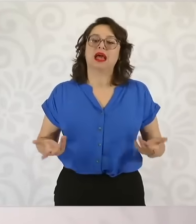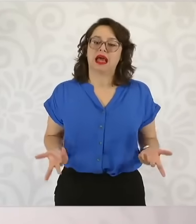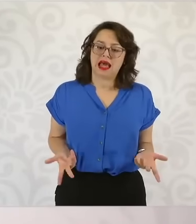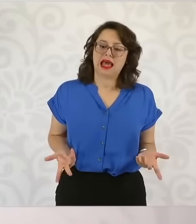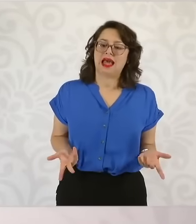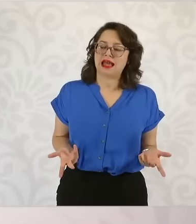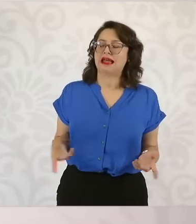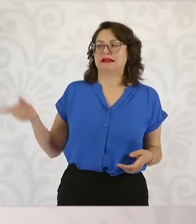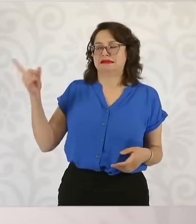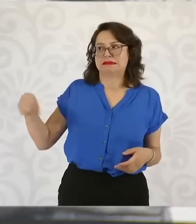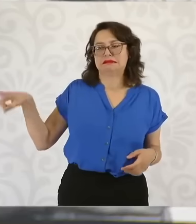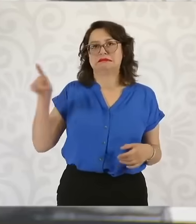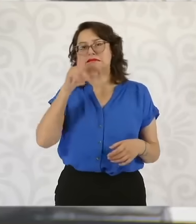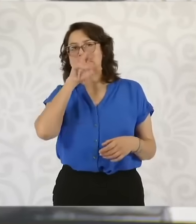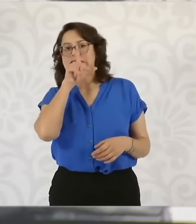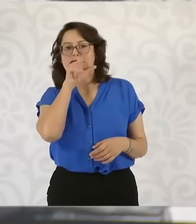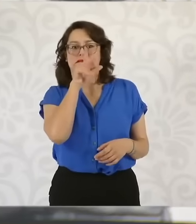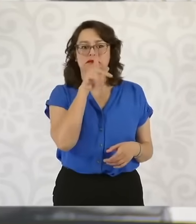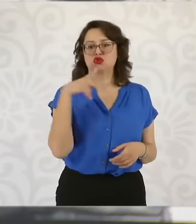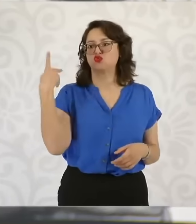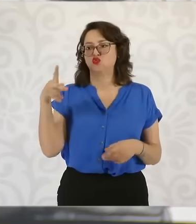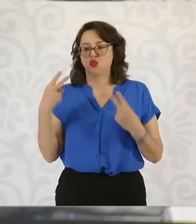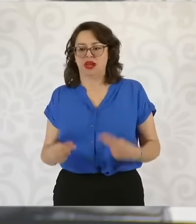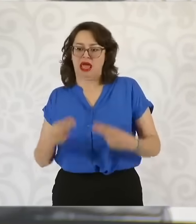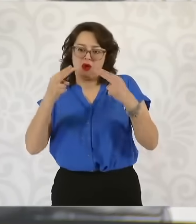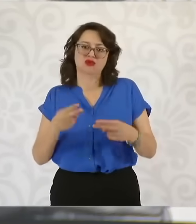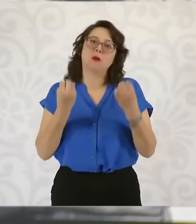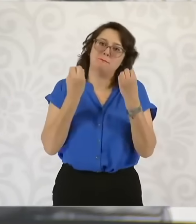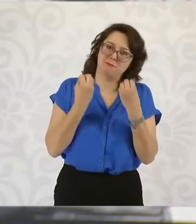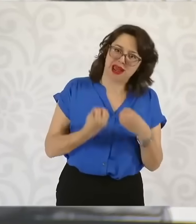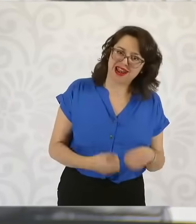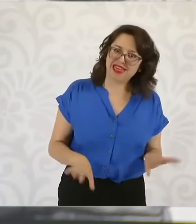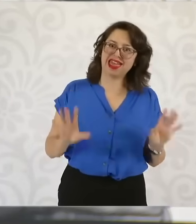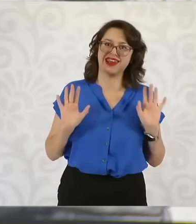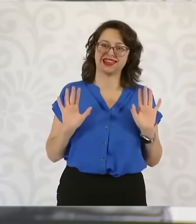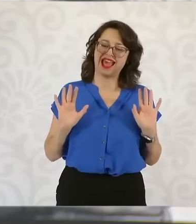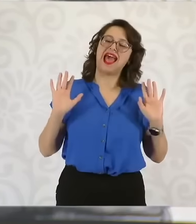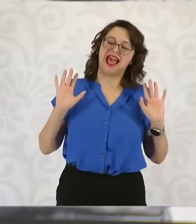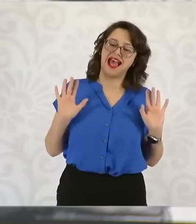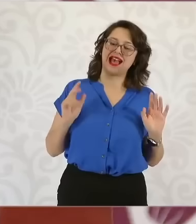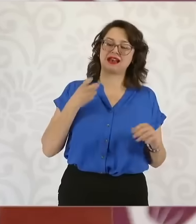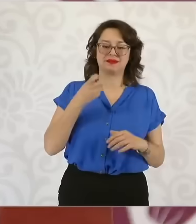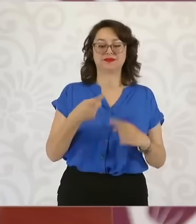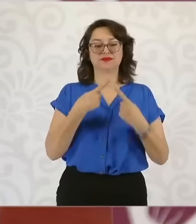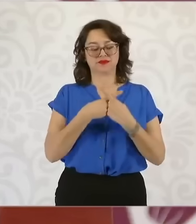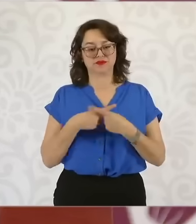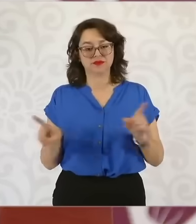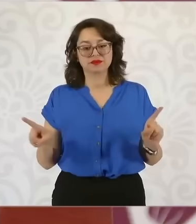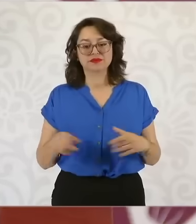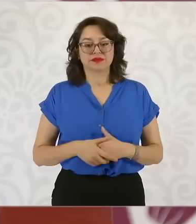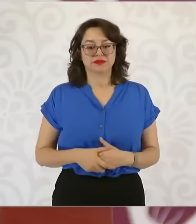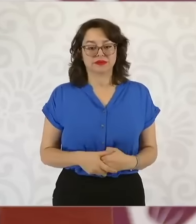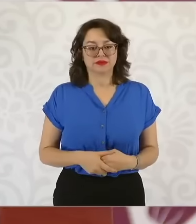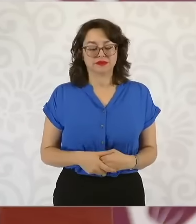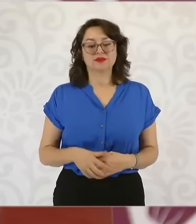negocios corruptos al amparo del Poder Judicial, como el que denuncié el otro día, que lo vuelvo a decir,